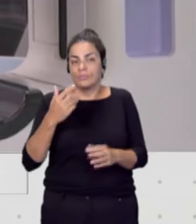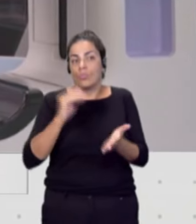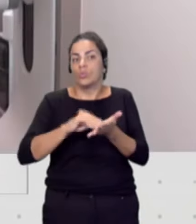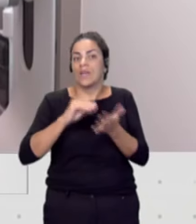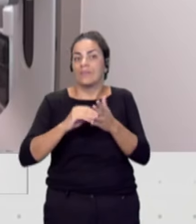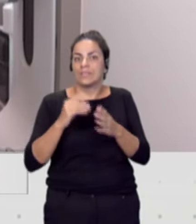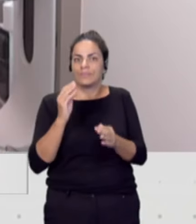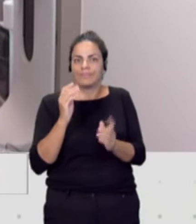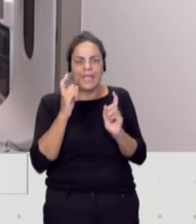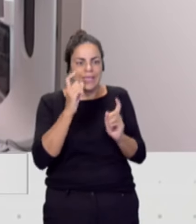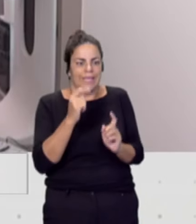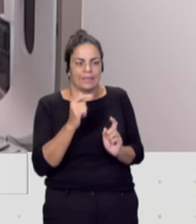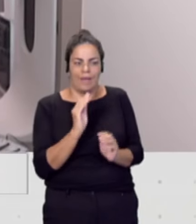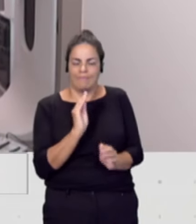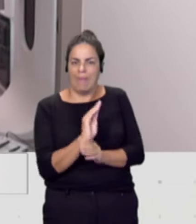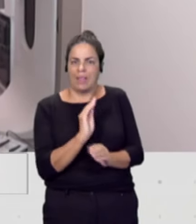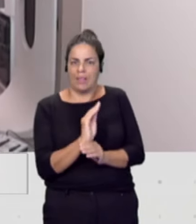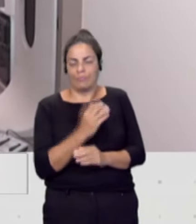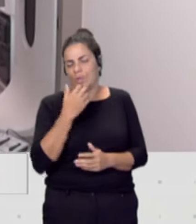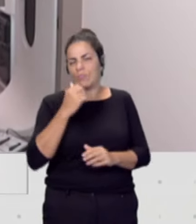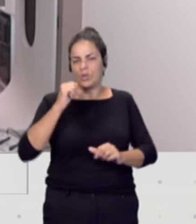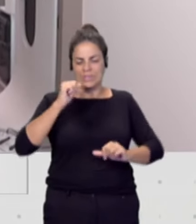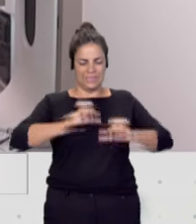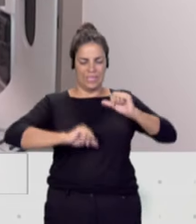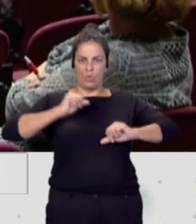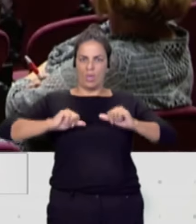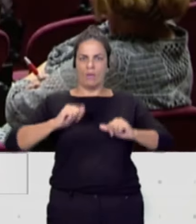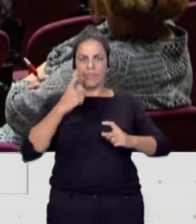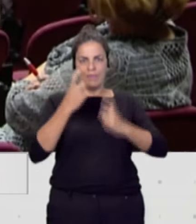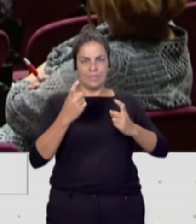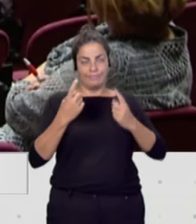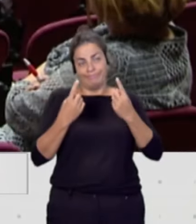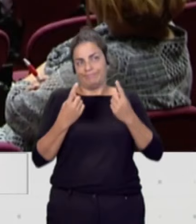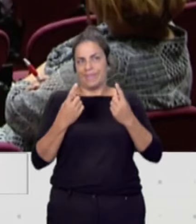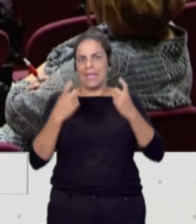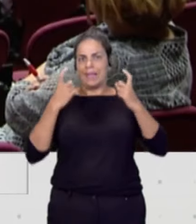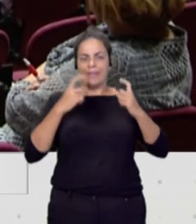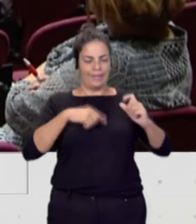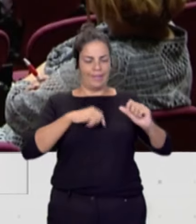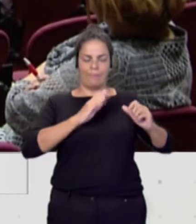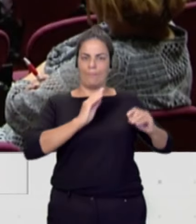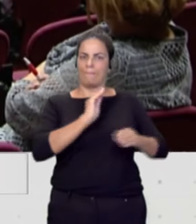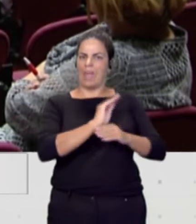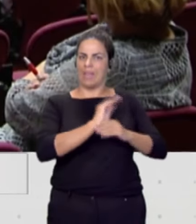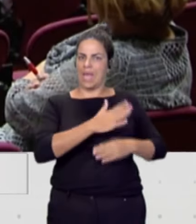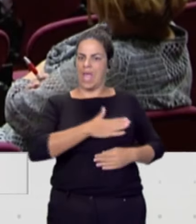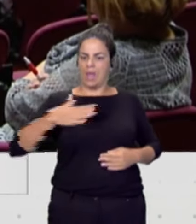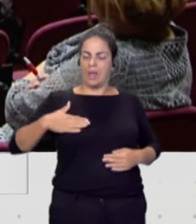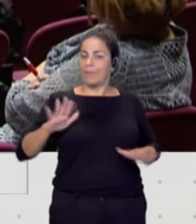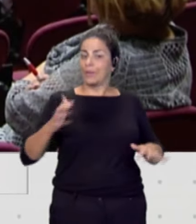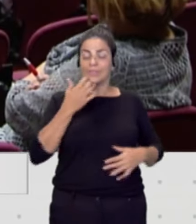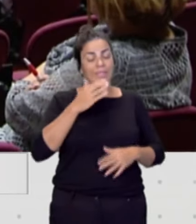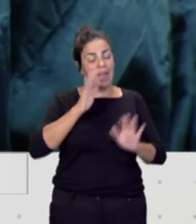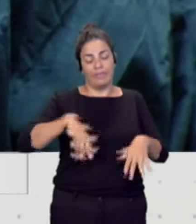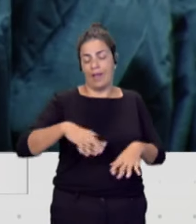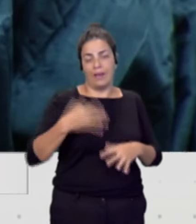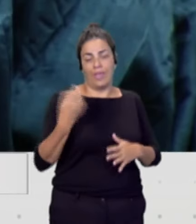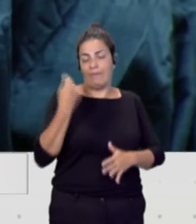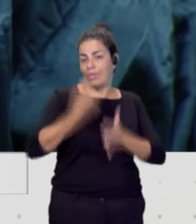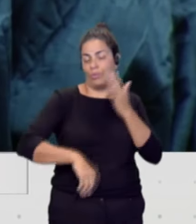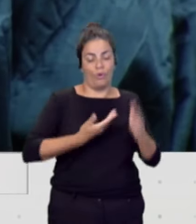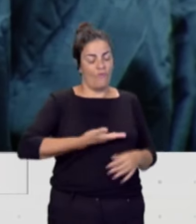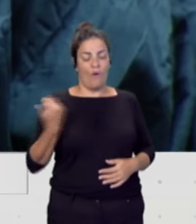conservadora posible, la cirugía, por ejemplo, si al final va a tener que ser más radical, todo eso se va a